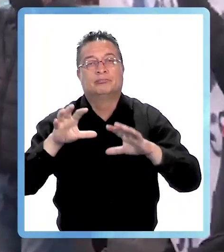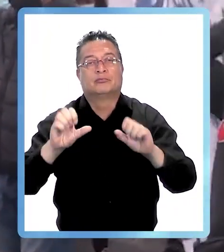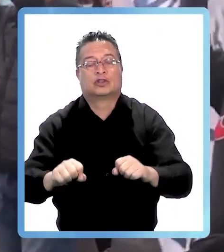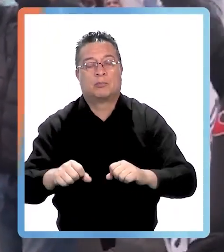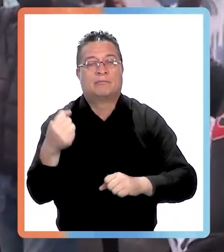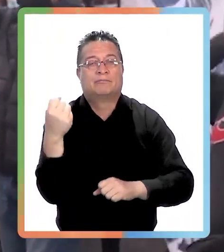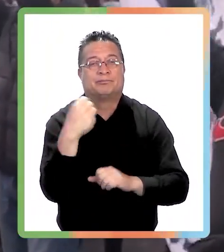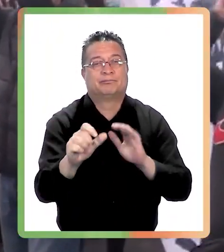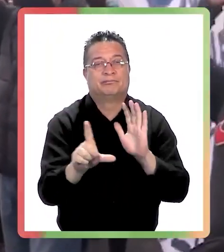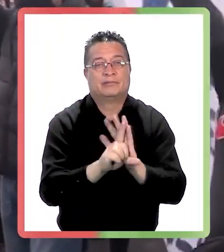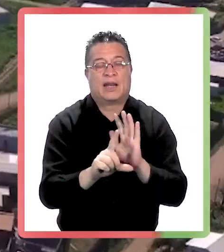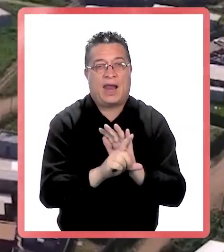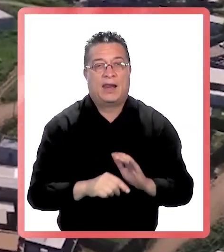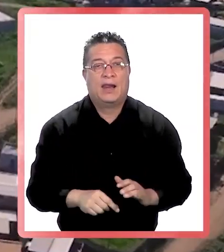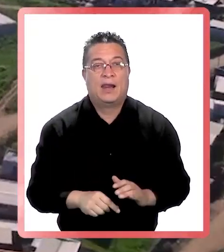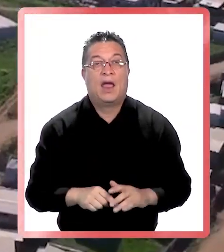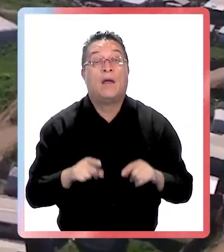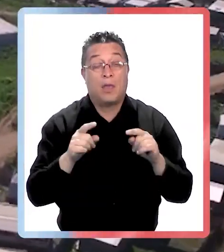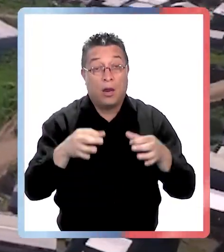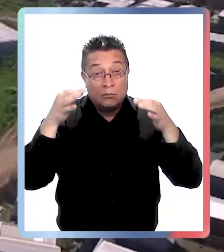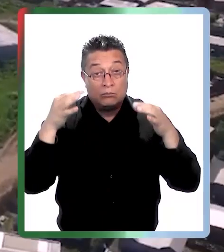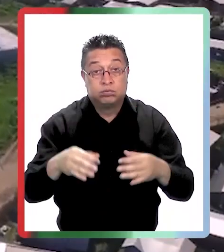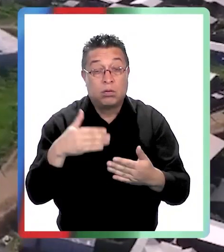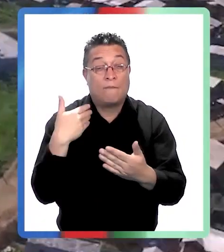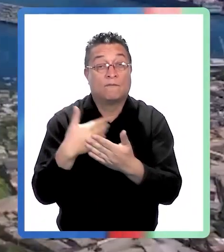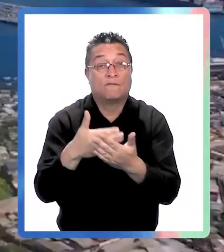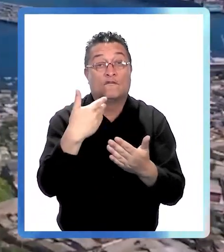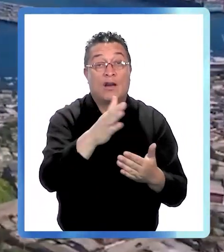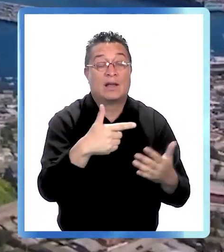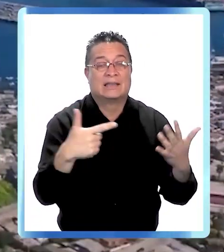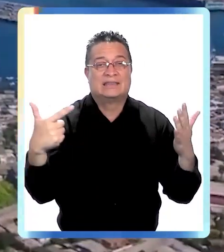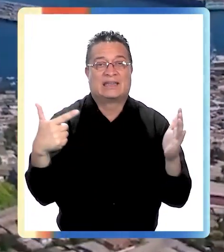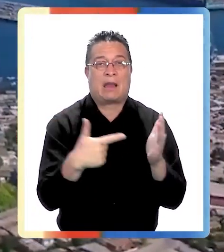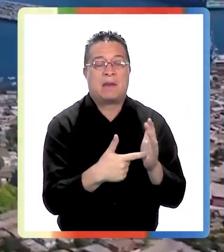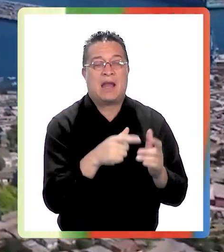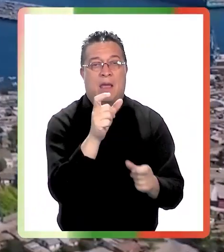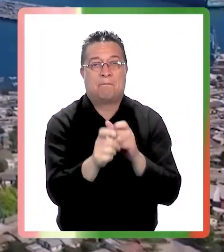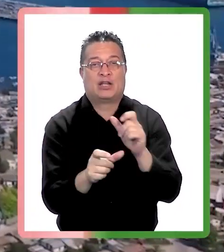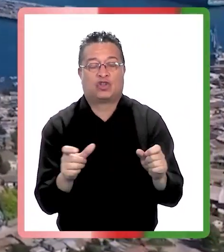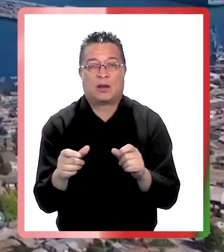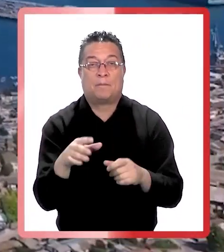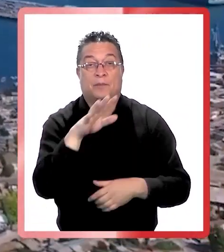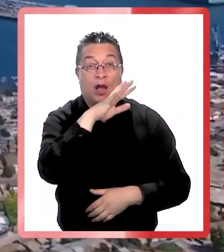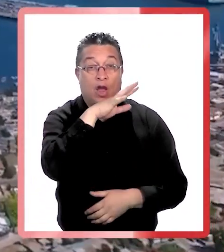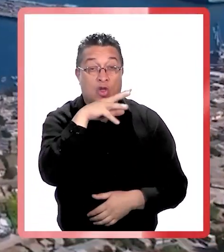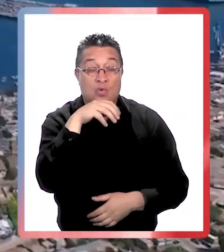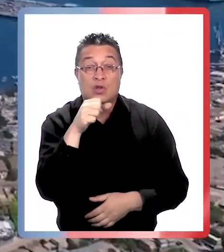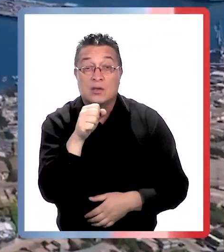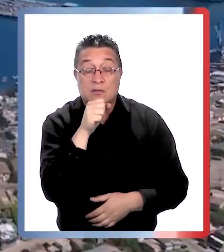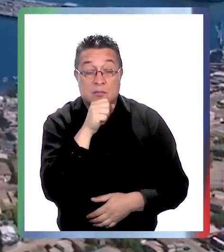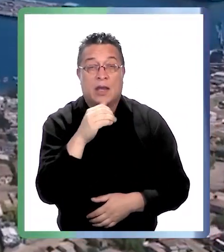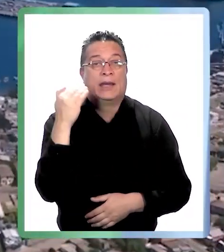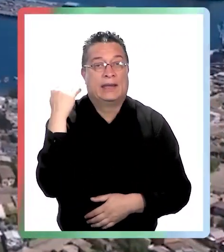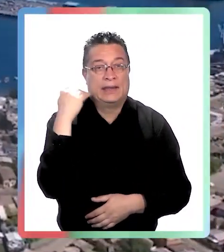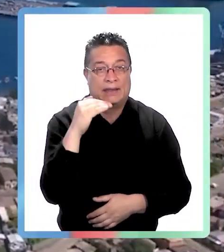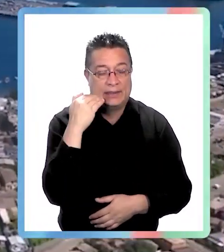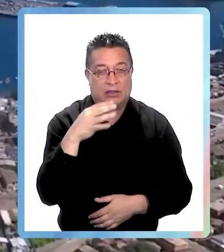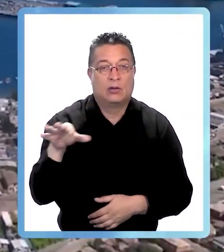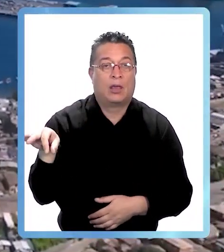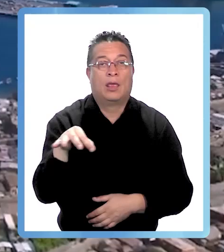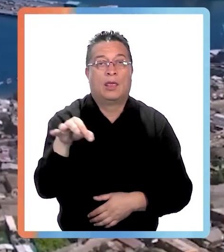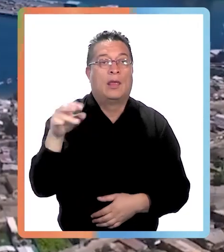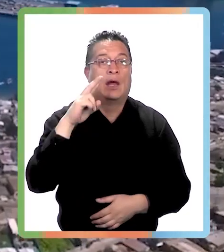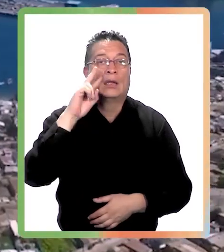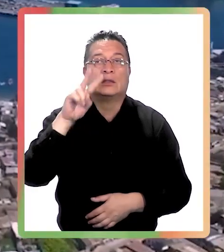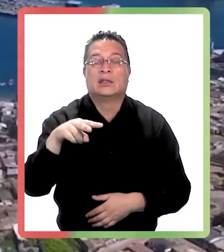en un terreno de manera ilegal. De hacerse efectivo el desalojo son 7.000 personas, entre ellas adultos mayores y niños que